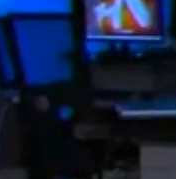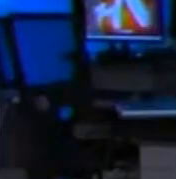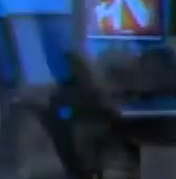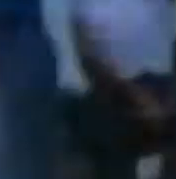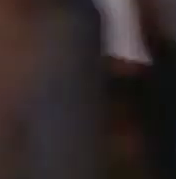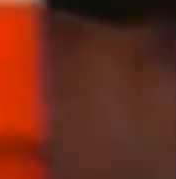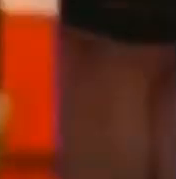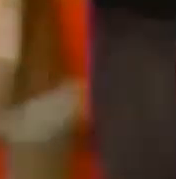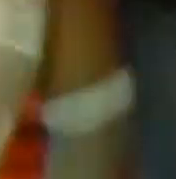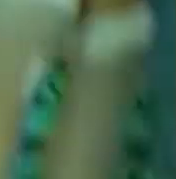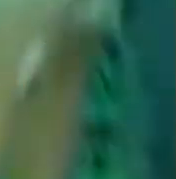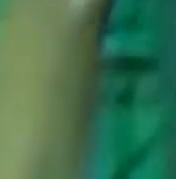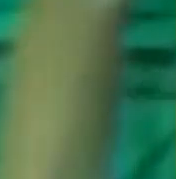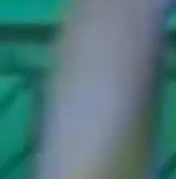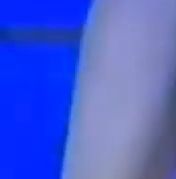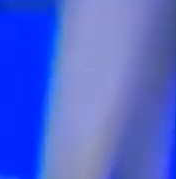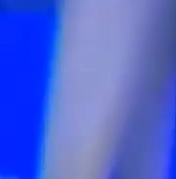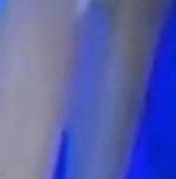público.